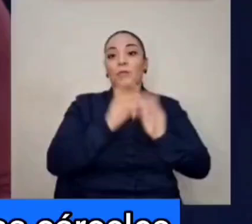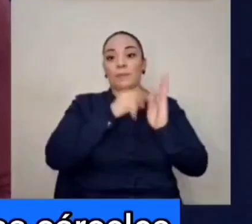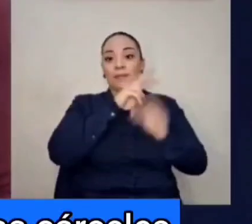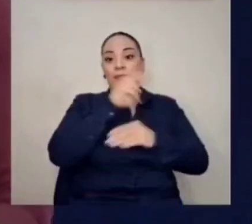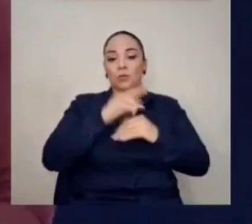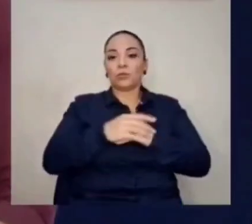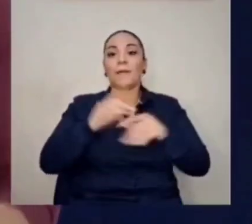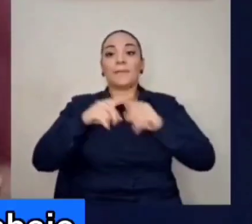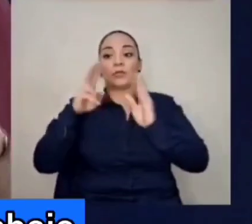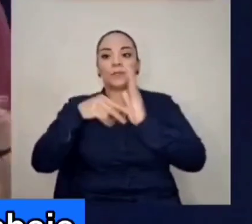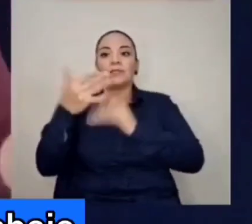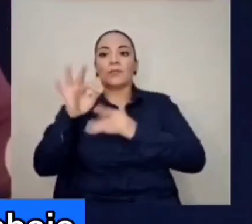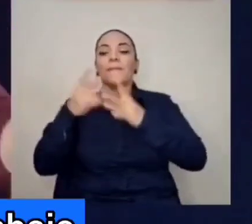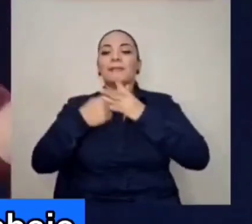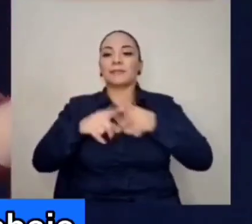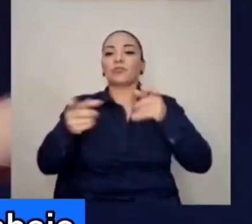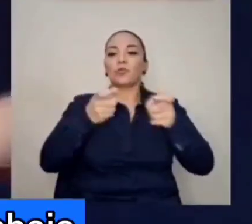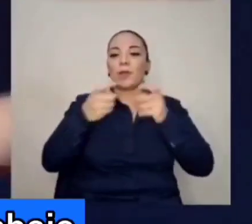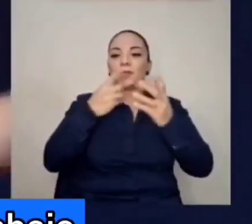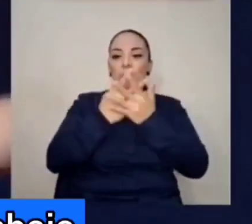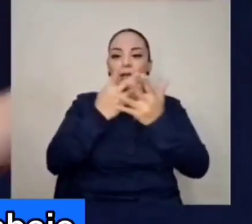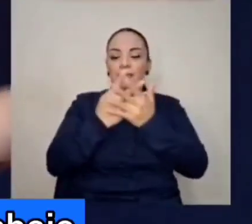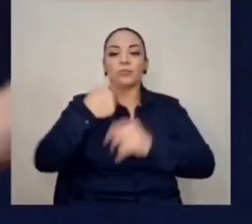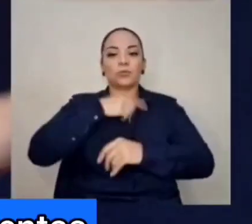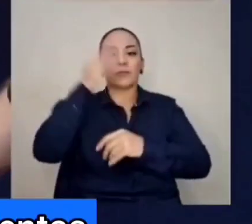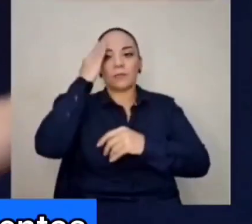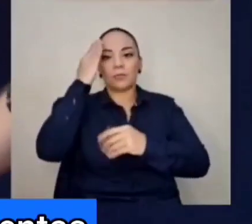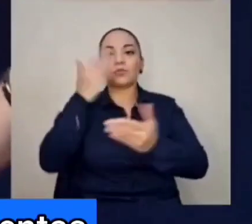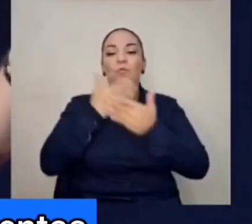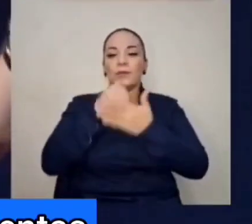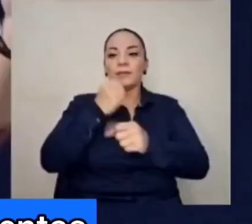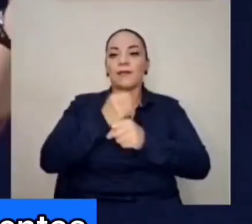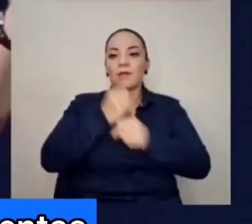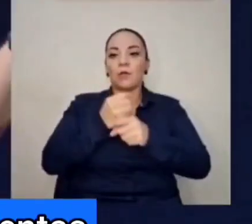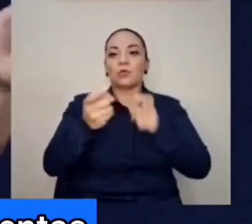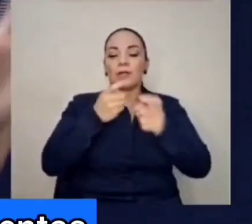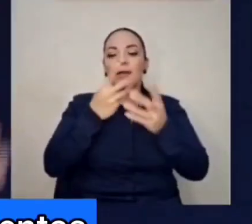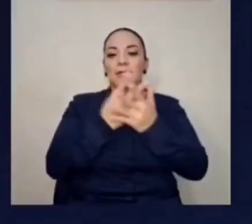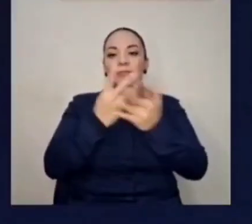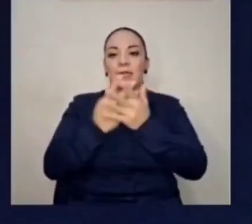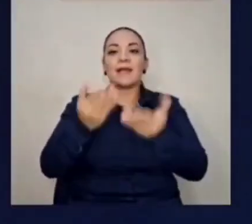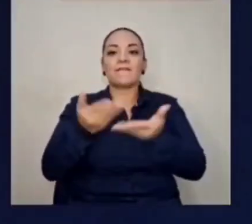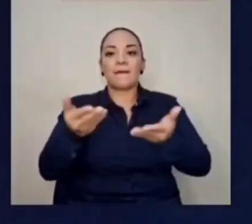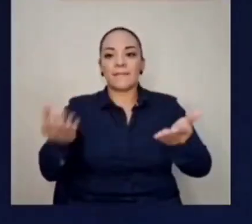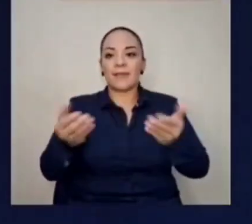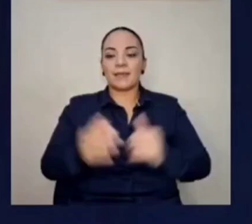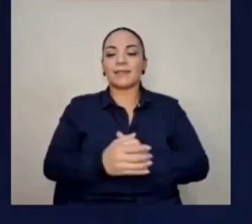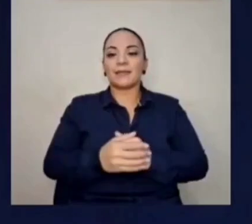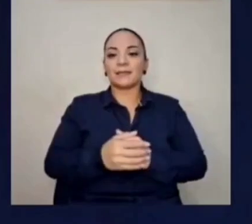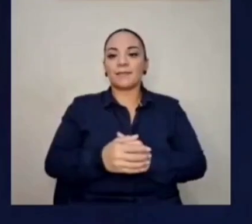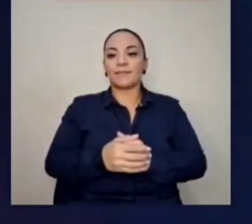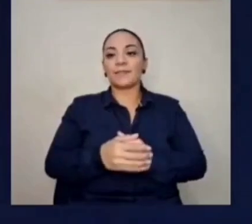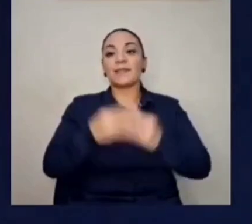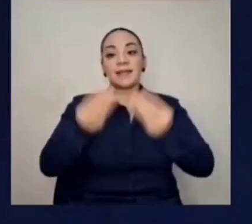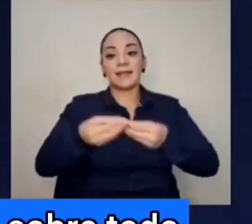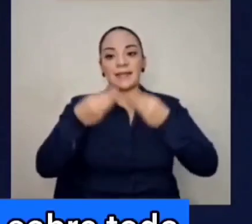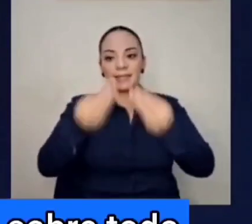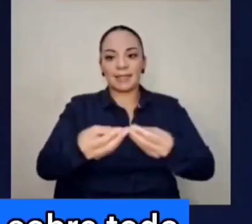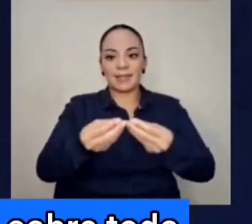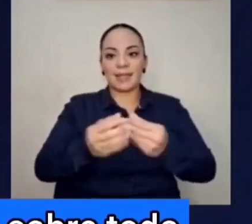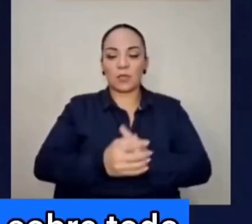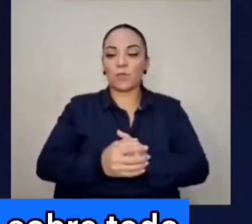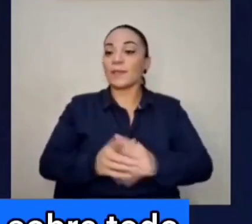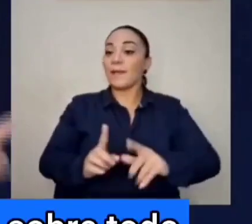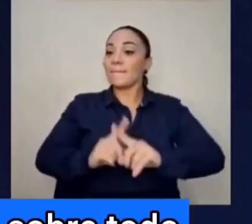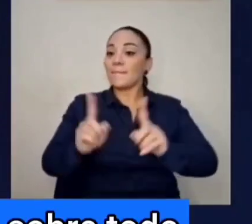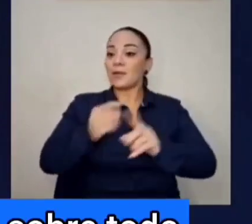las cárceles. Y sí sabemos que han hecho un buen trabajo en controlar las cárceles con las herramientas que les han dado, pero